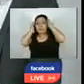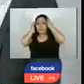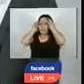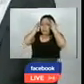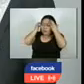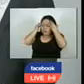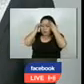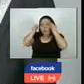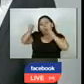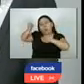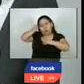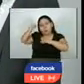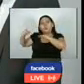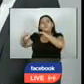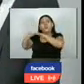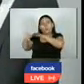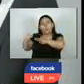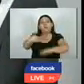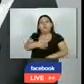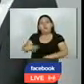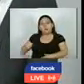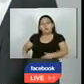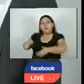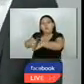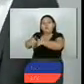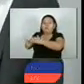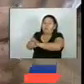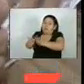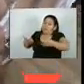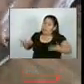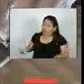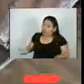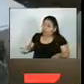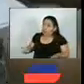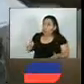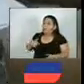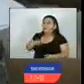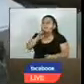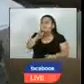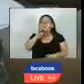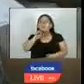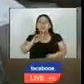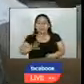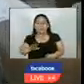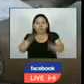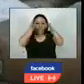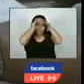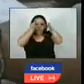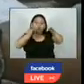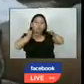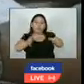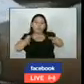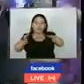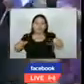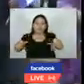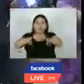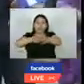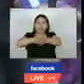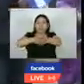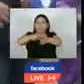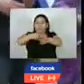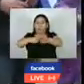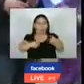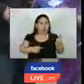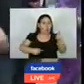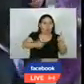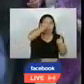preocupadísimo y comparto las declaraciones del señor presidente. Ahora, quiero decirles que estas decisiones son de organismo colegiado, no